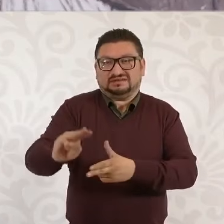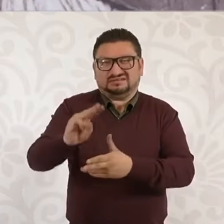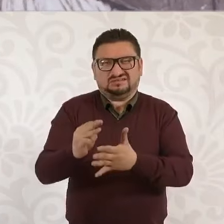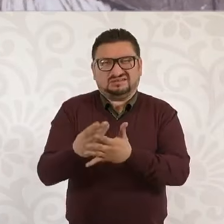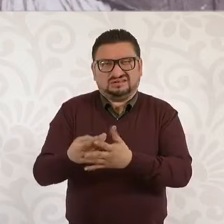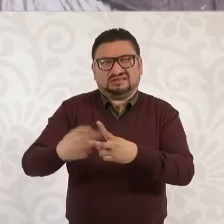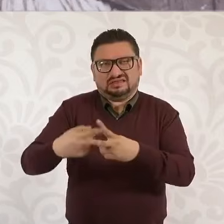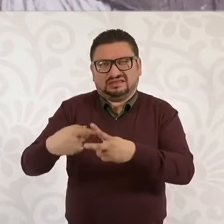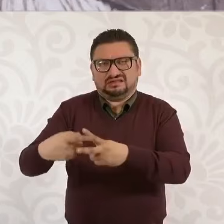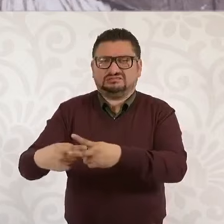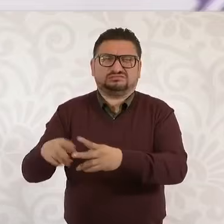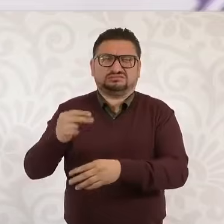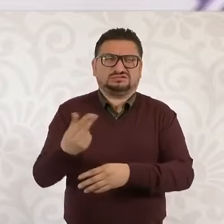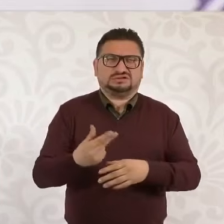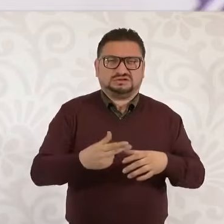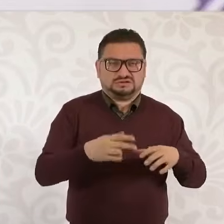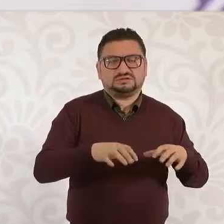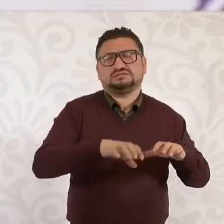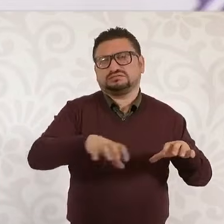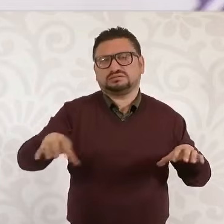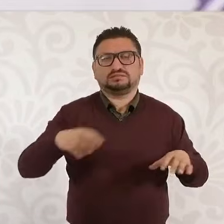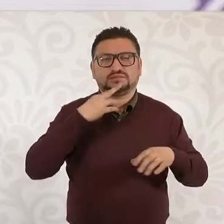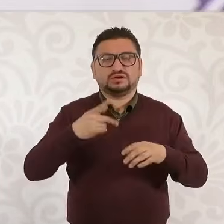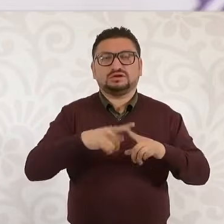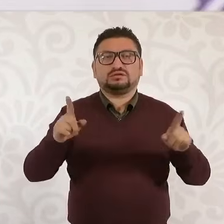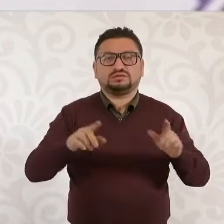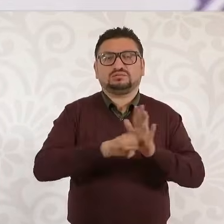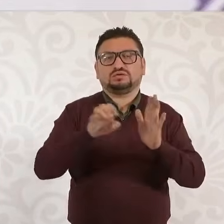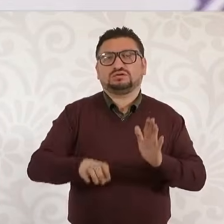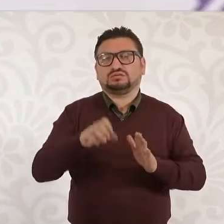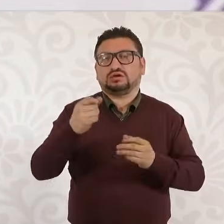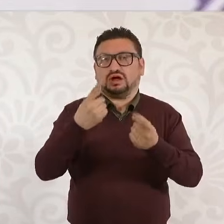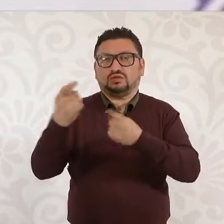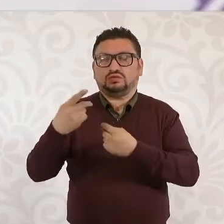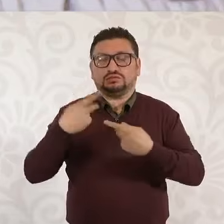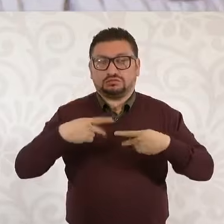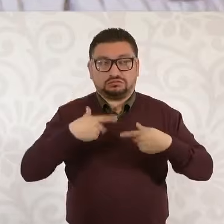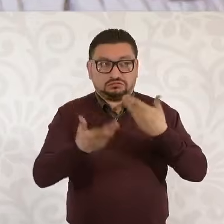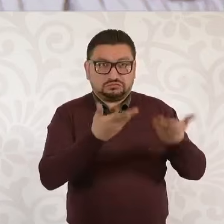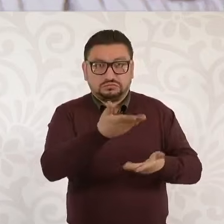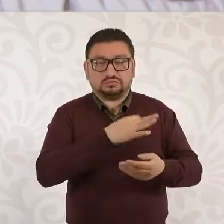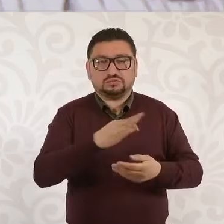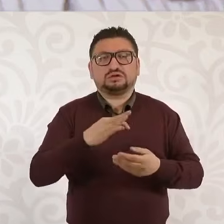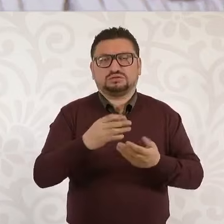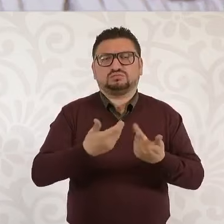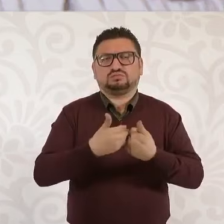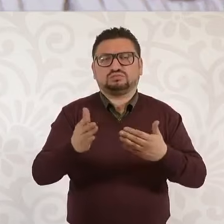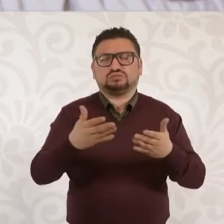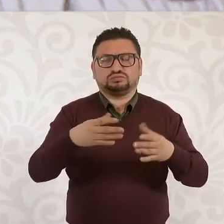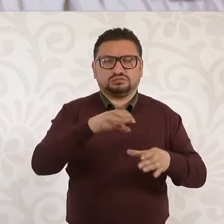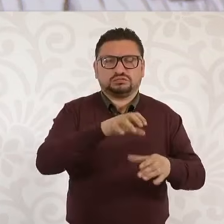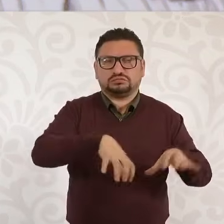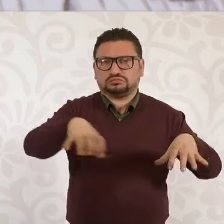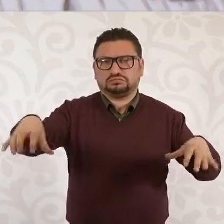conteo distrital. Y después, si hay solicitudes en el propio conteo distrital, pues ya se abren las urnas, como